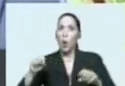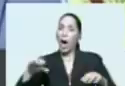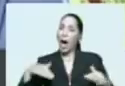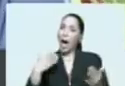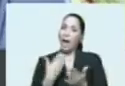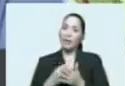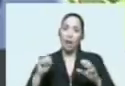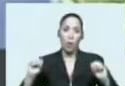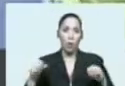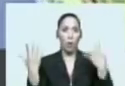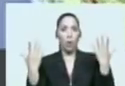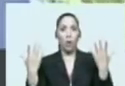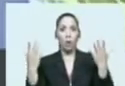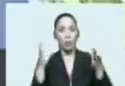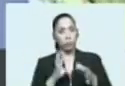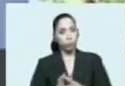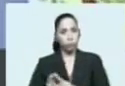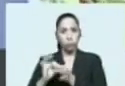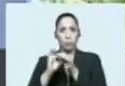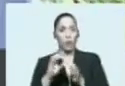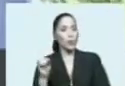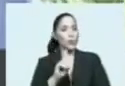lograremos la victoria